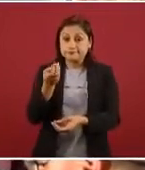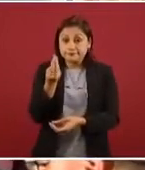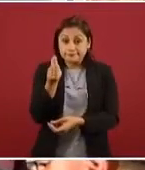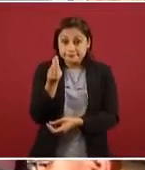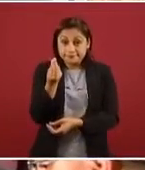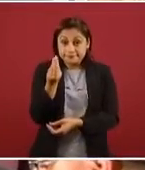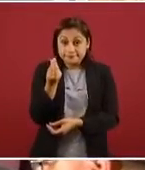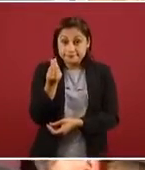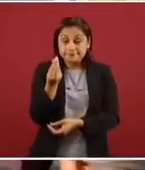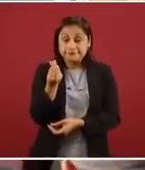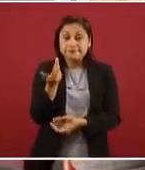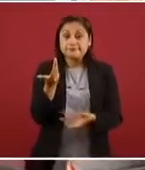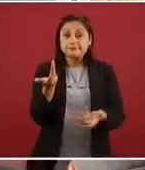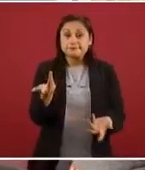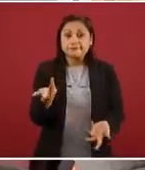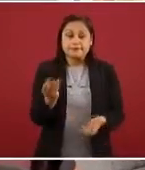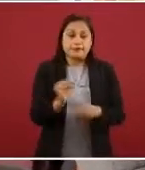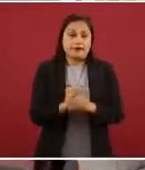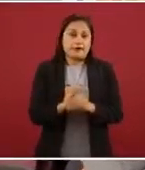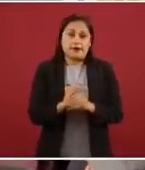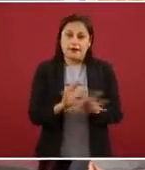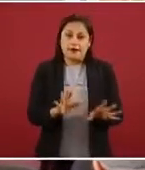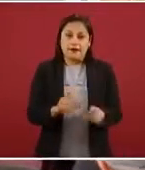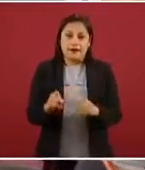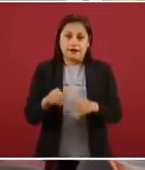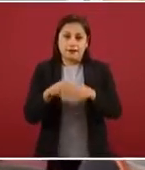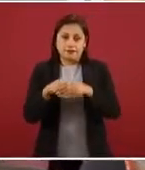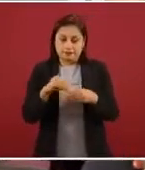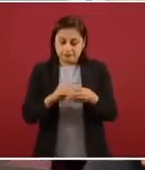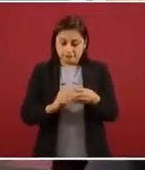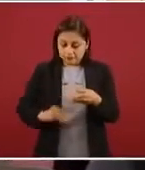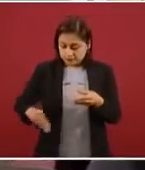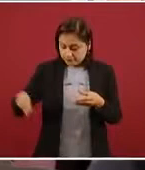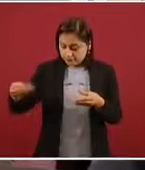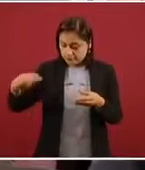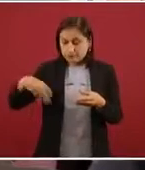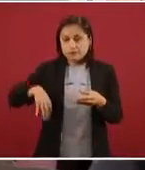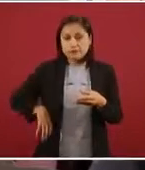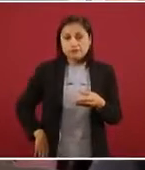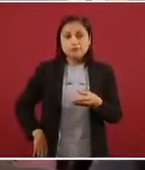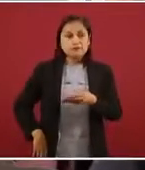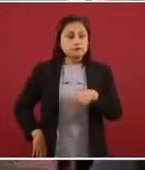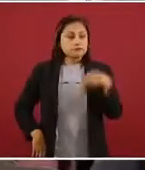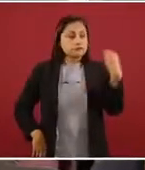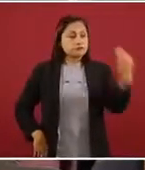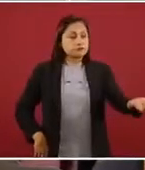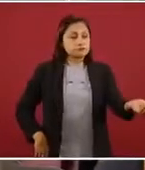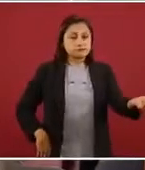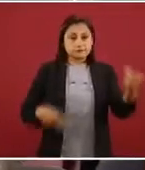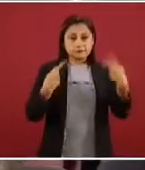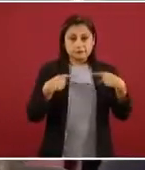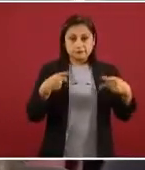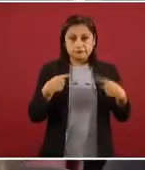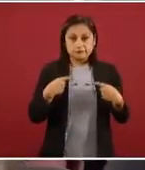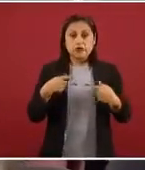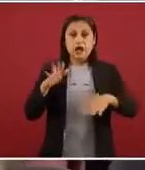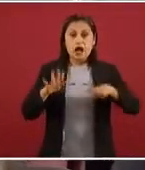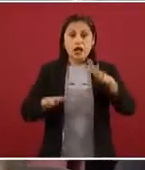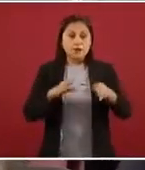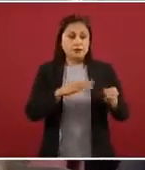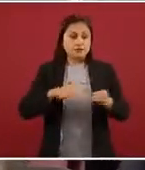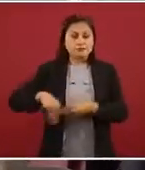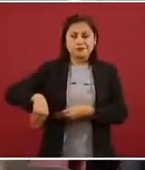Pues sacaban el dinero, no llegaba completo, a veces no les llegaba nada.